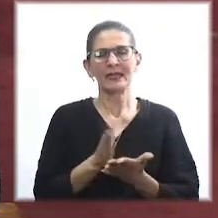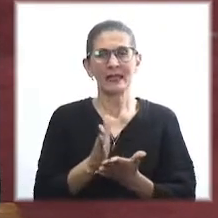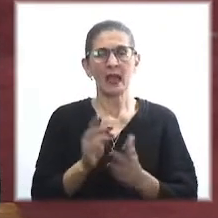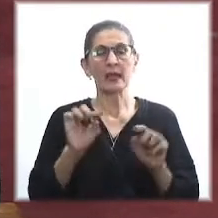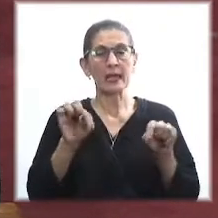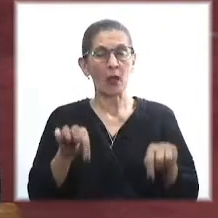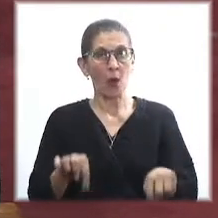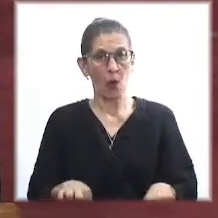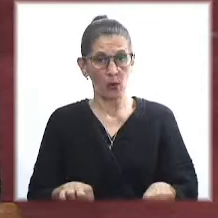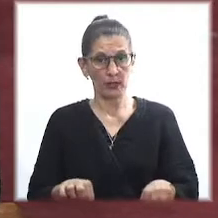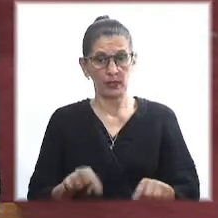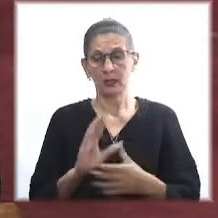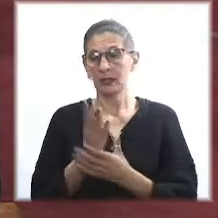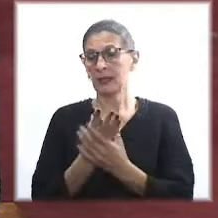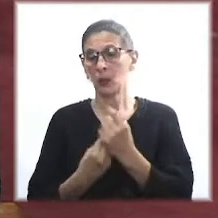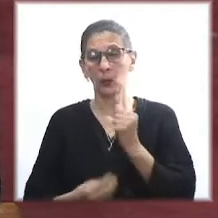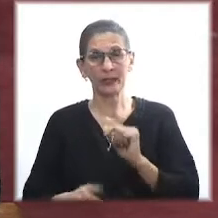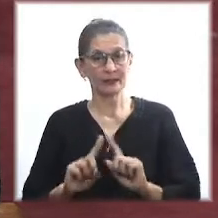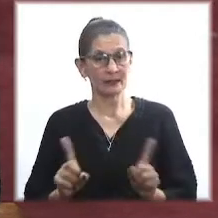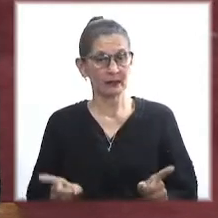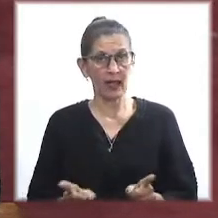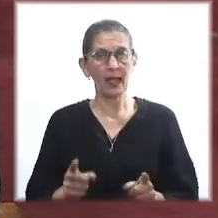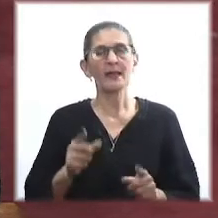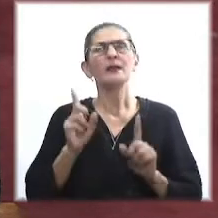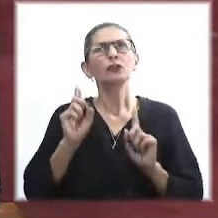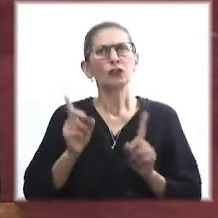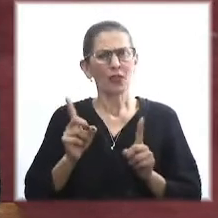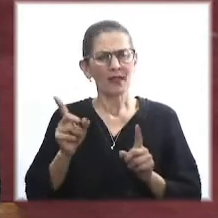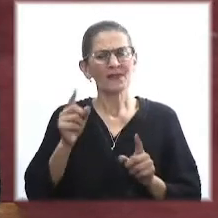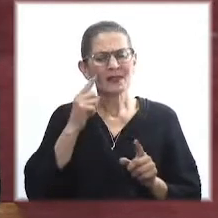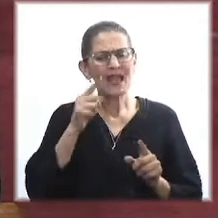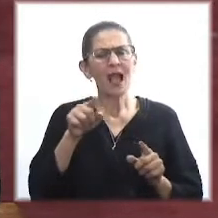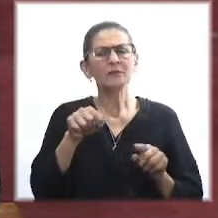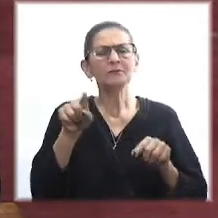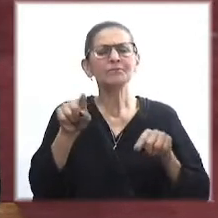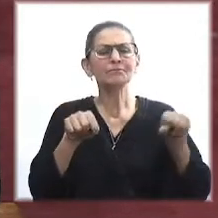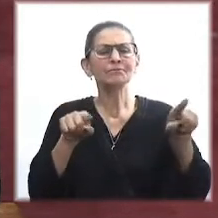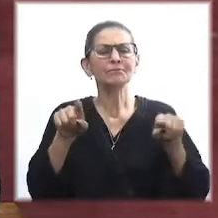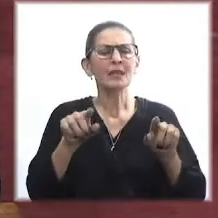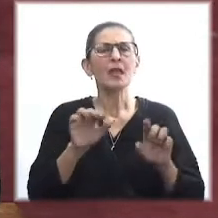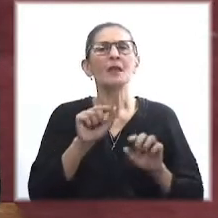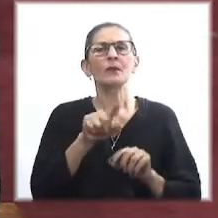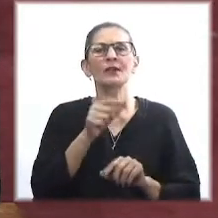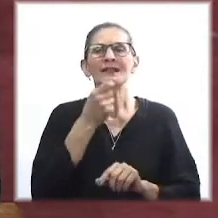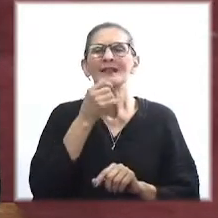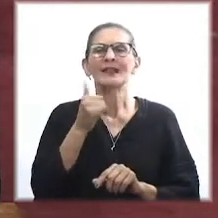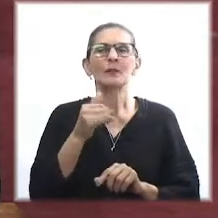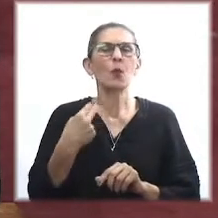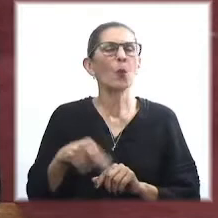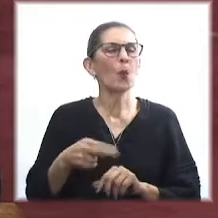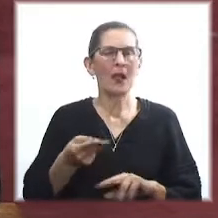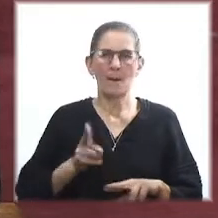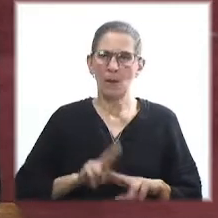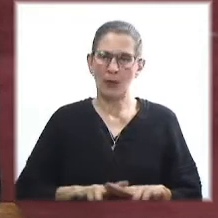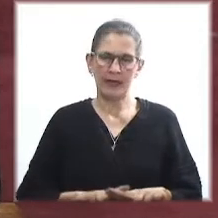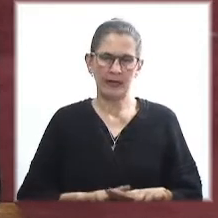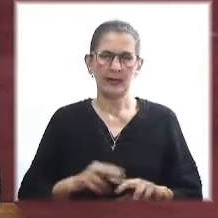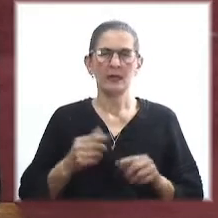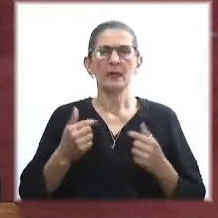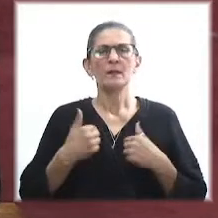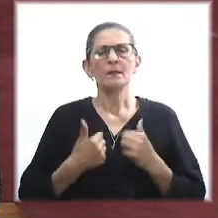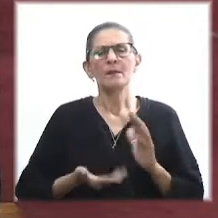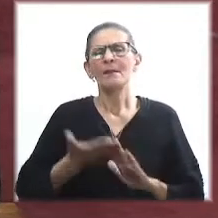hoy en ausencia nos sigue guiando, porque ese tipo de ejemplos nunca muere. Vaya